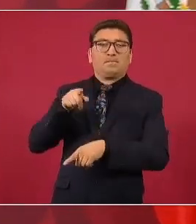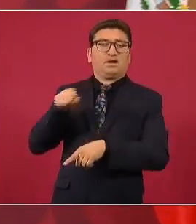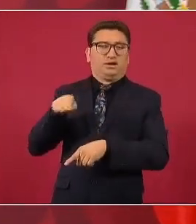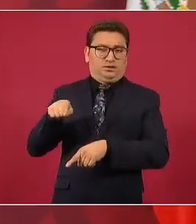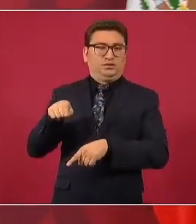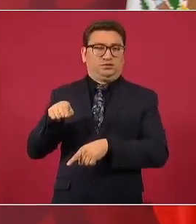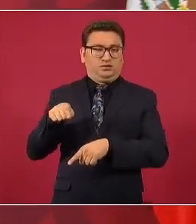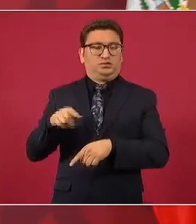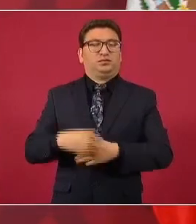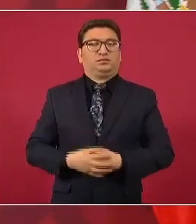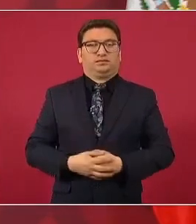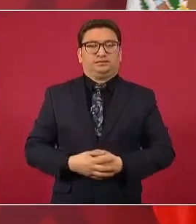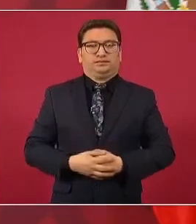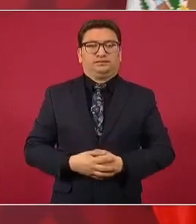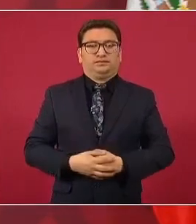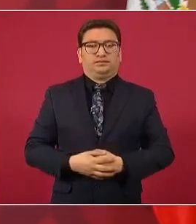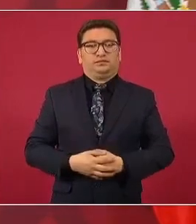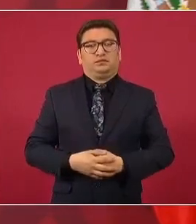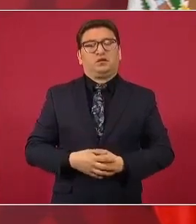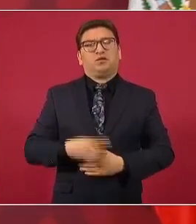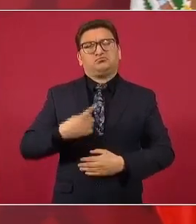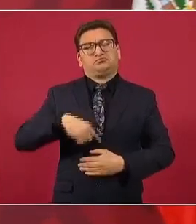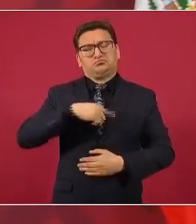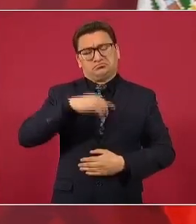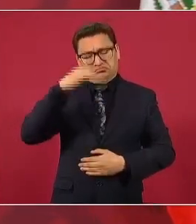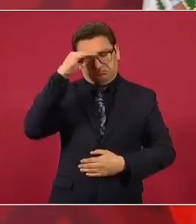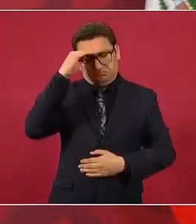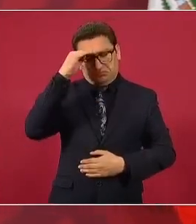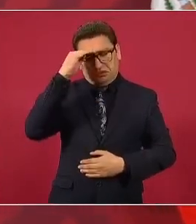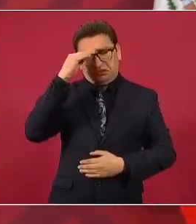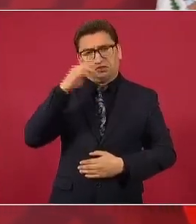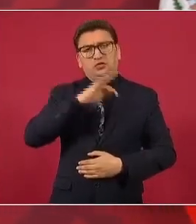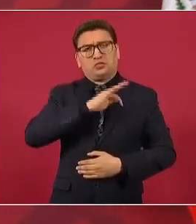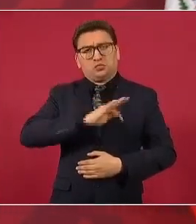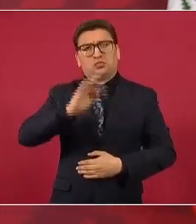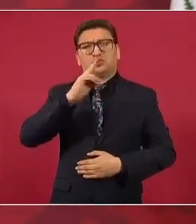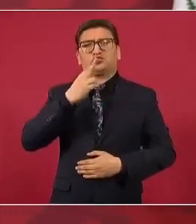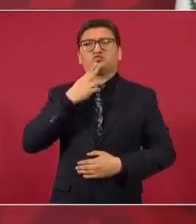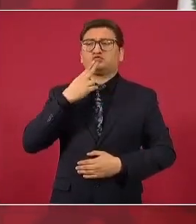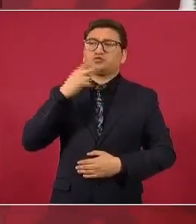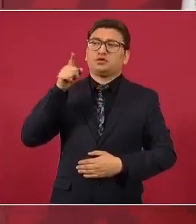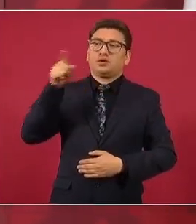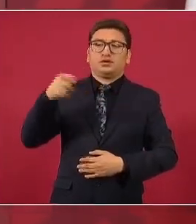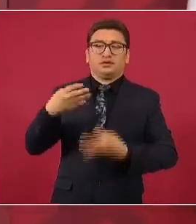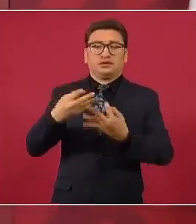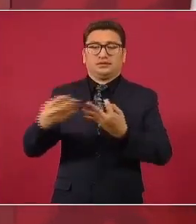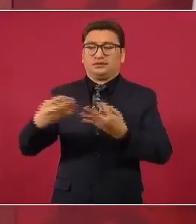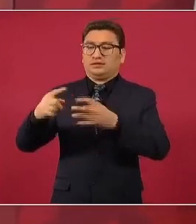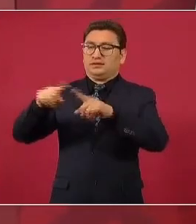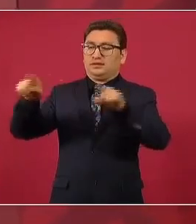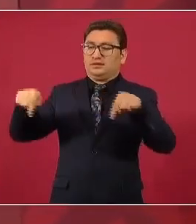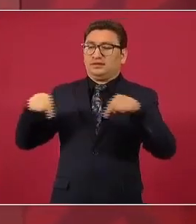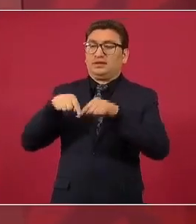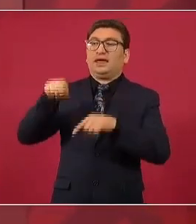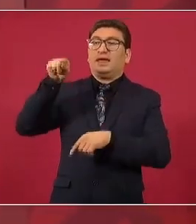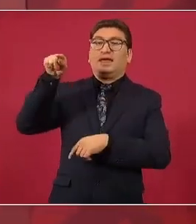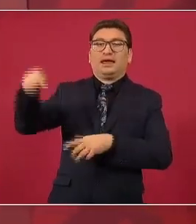y se pensó que podía utilizarse el terreno de la